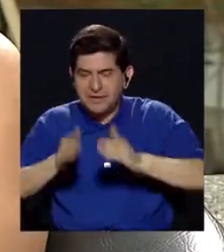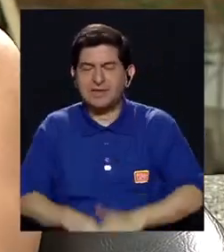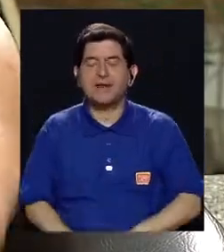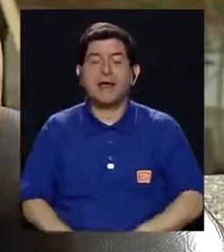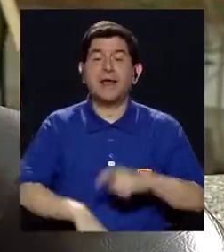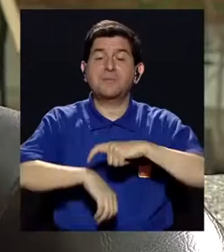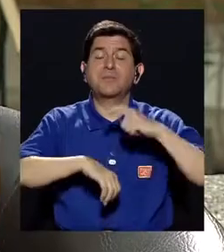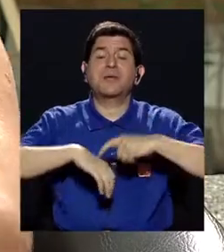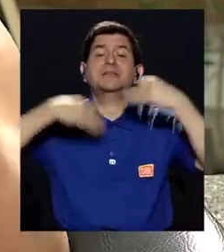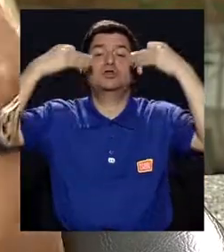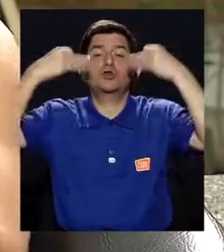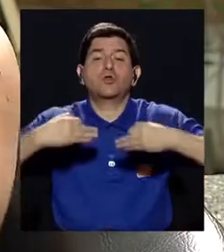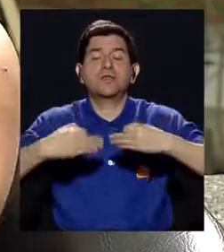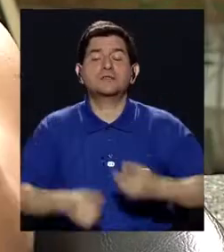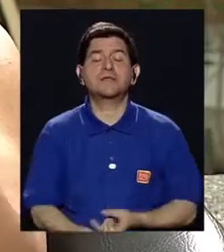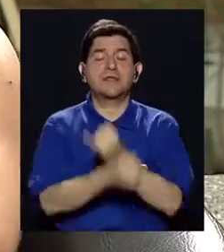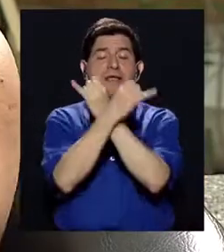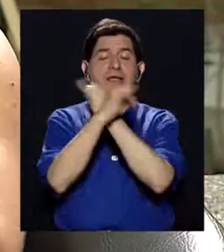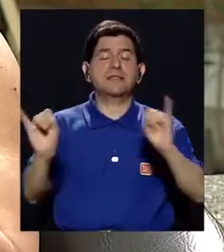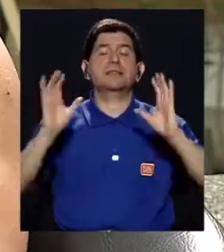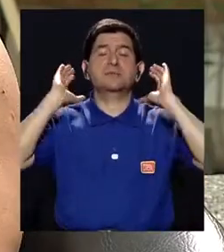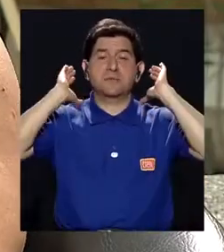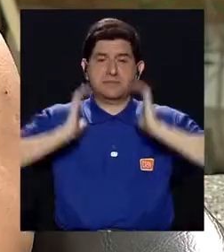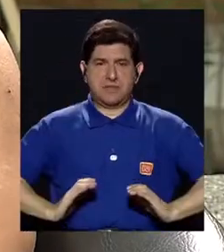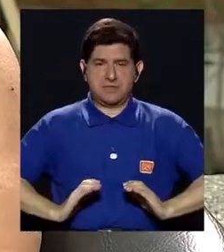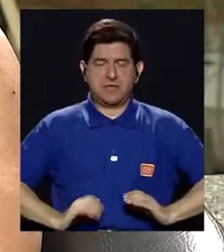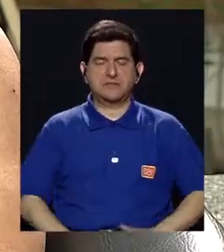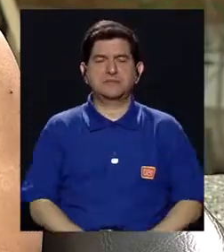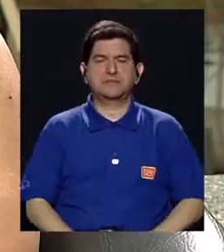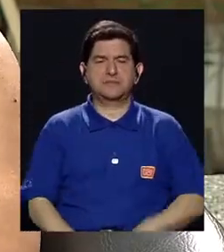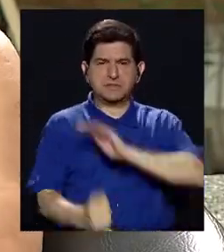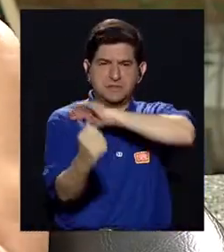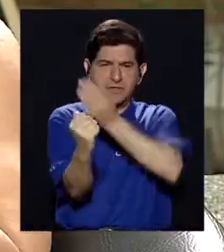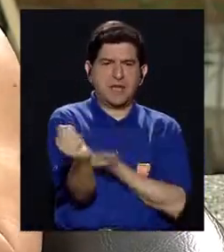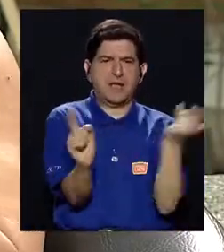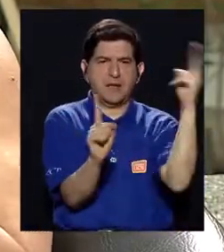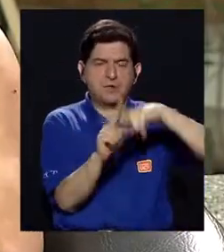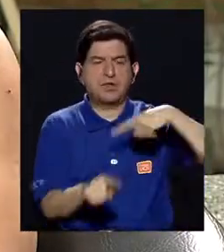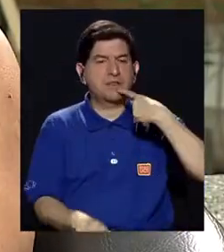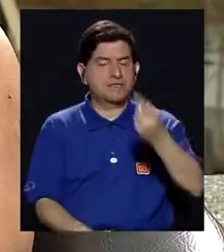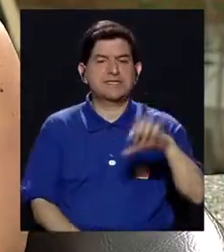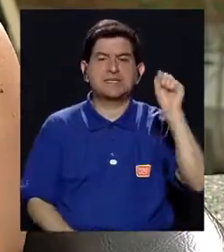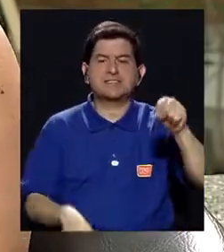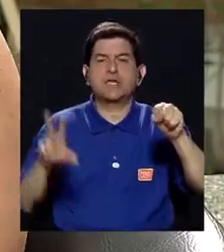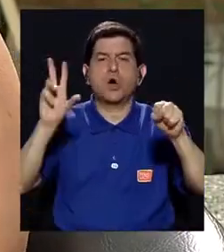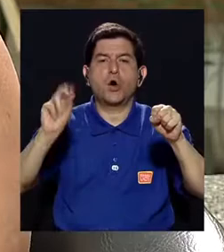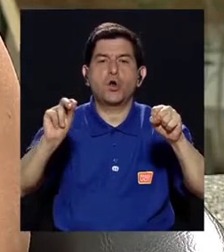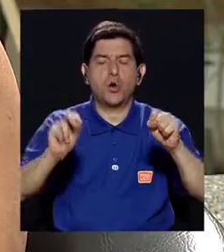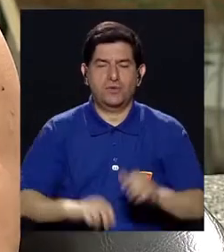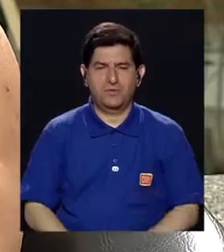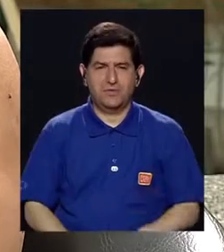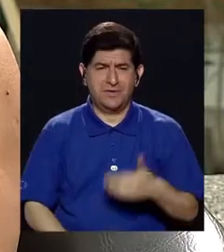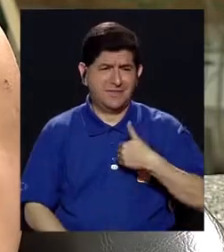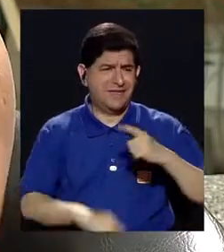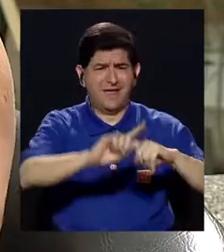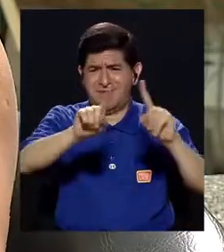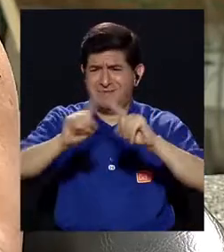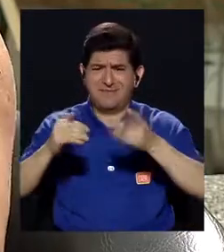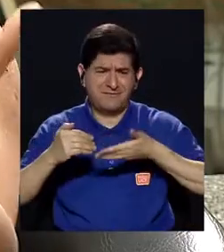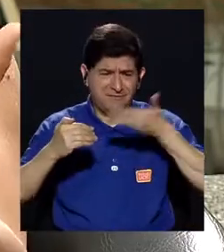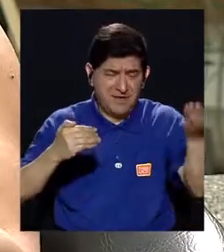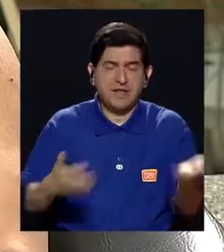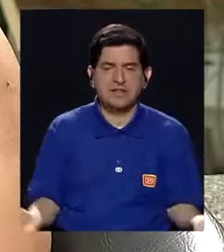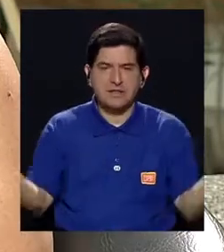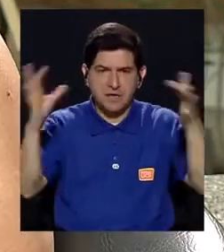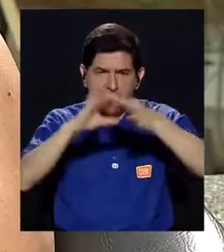para decir sí y no, ¿verdad? Tiene que ver con muchas más cosas vinculadas a mi posibilidad o no de ser madre o de los